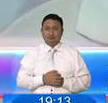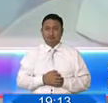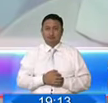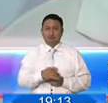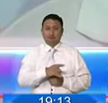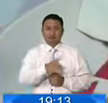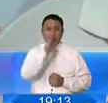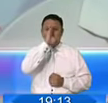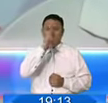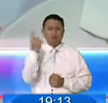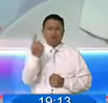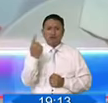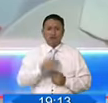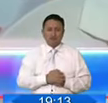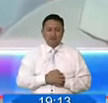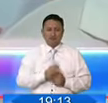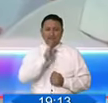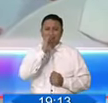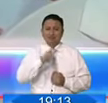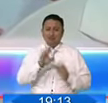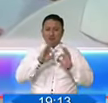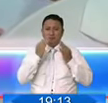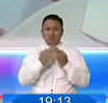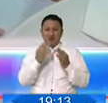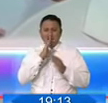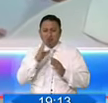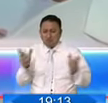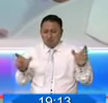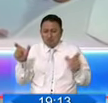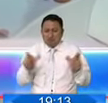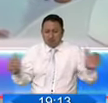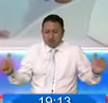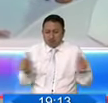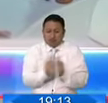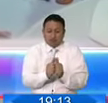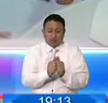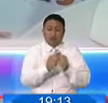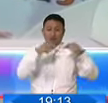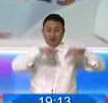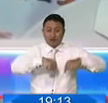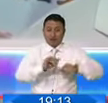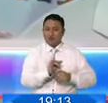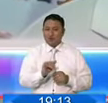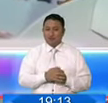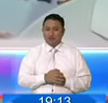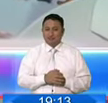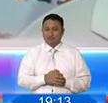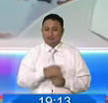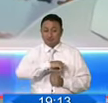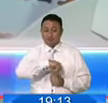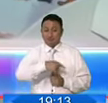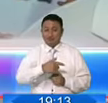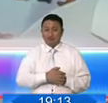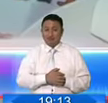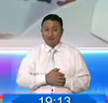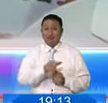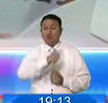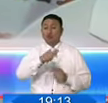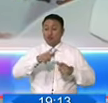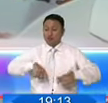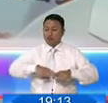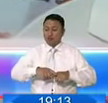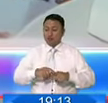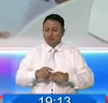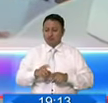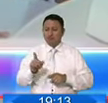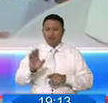le gustaba estar solo el gustado está reunido en la familia y lo vamos a hacer aquí porque nos estaban dando en otro lado para vendernos